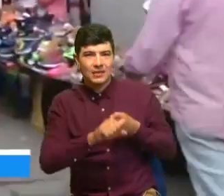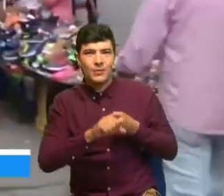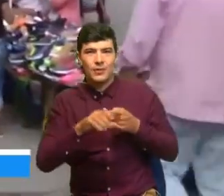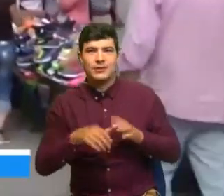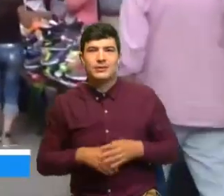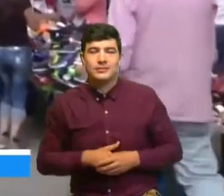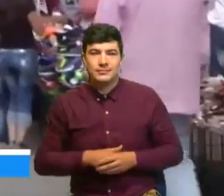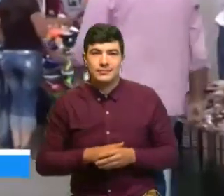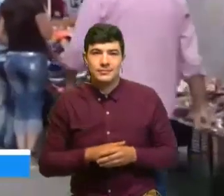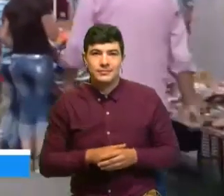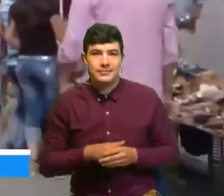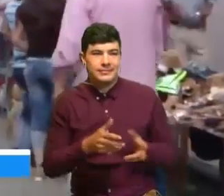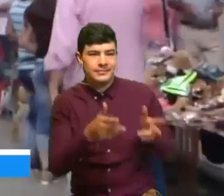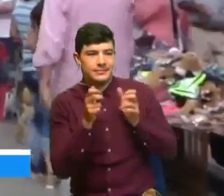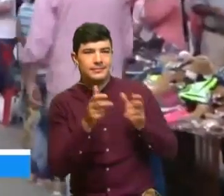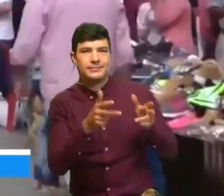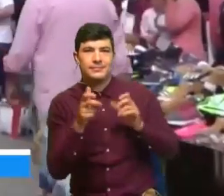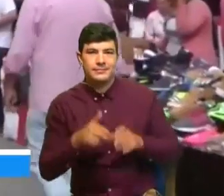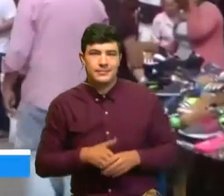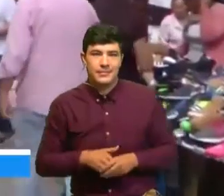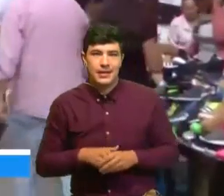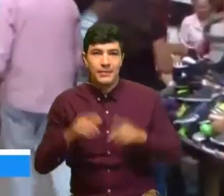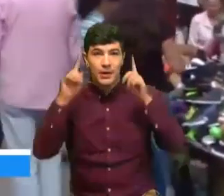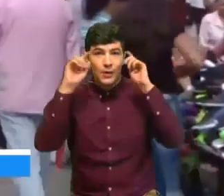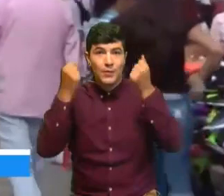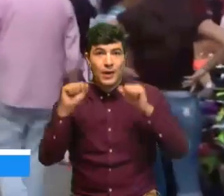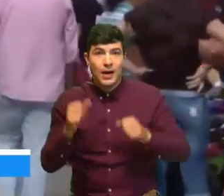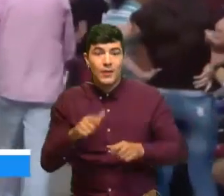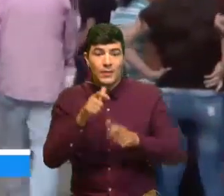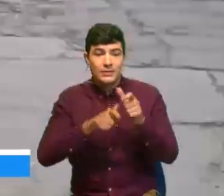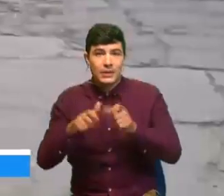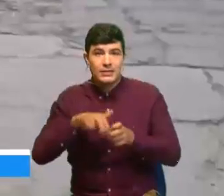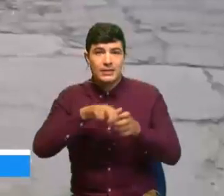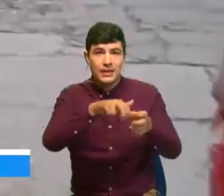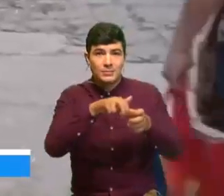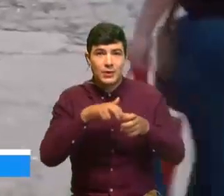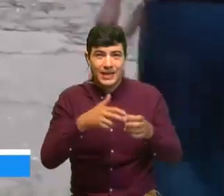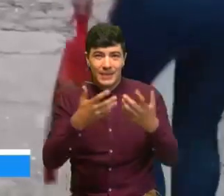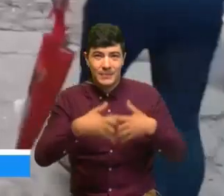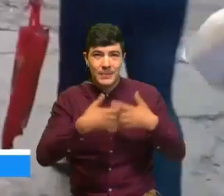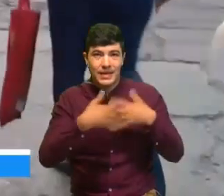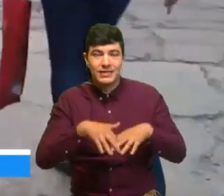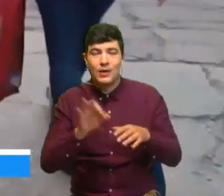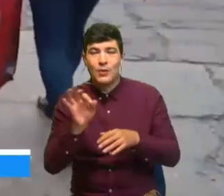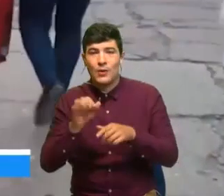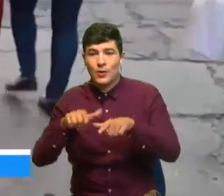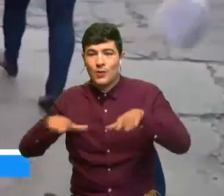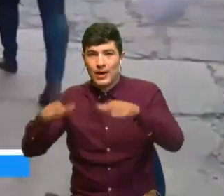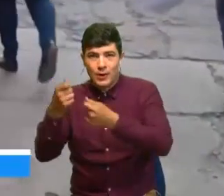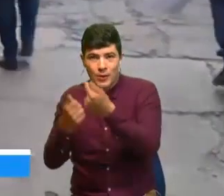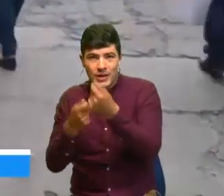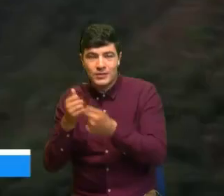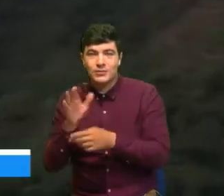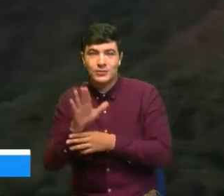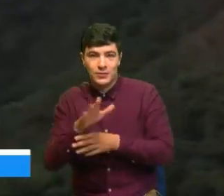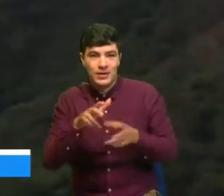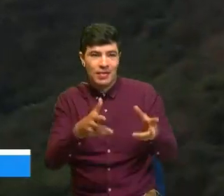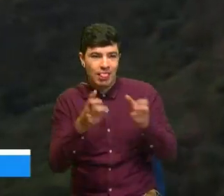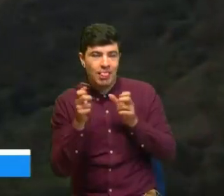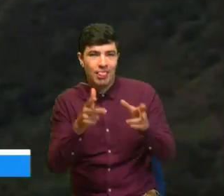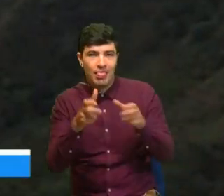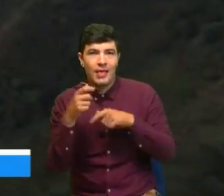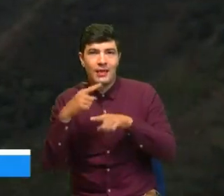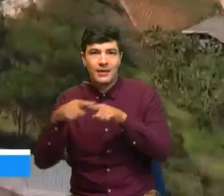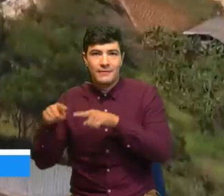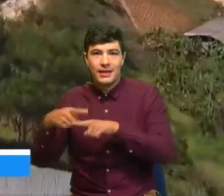preocupados al estado de los comerciantes y transportadores de la región tras posibles citaciones por parte de las disidencias de las farc al sector rural de los